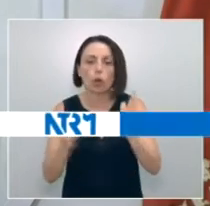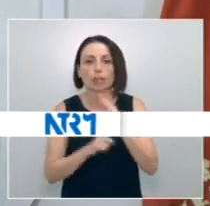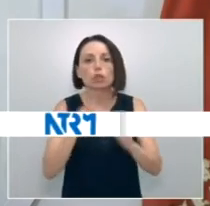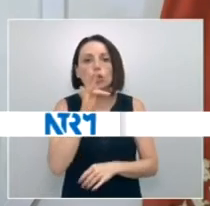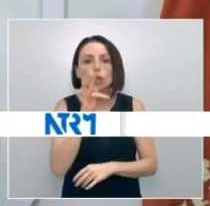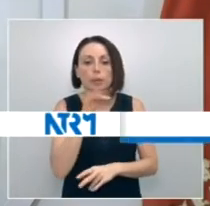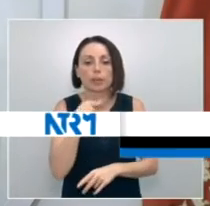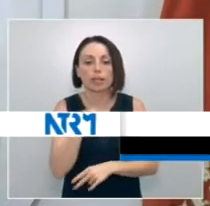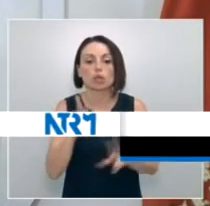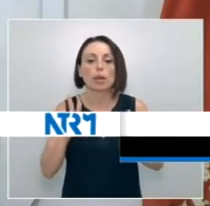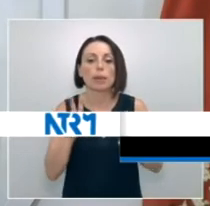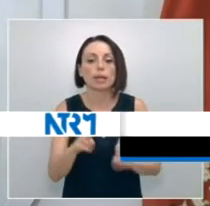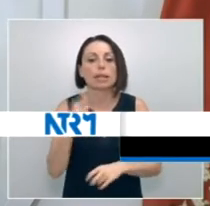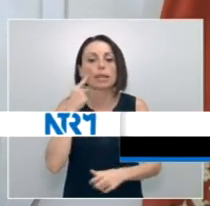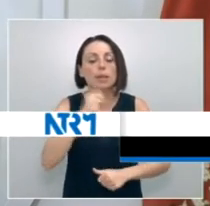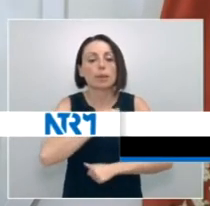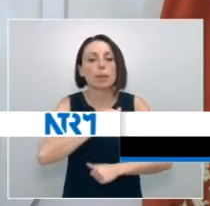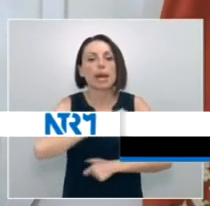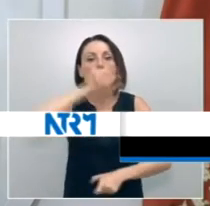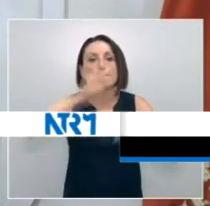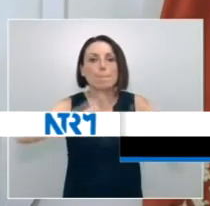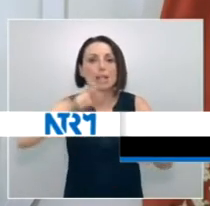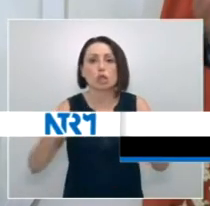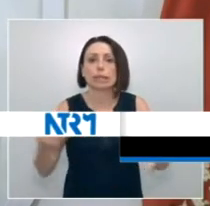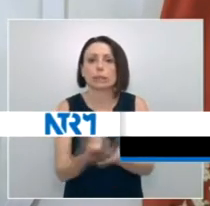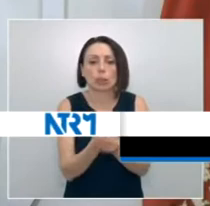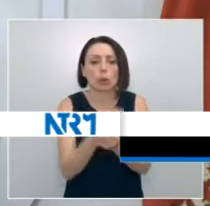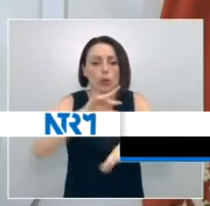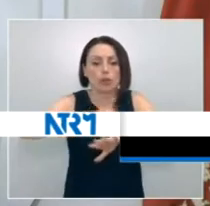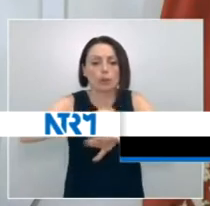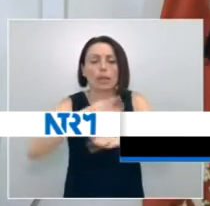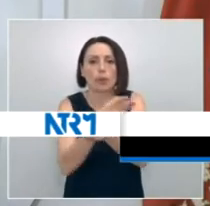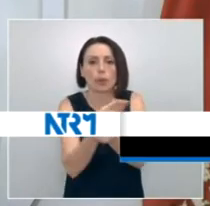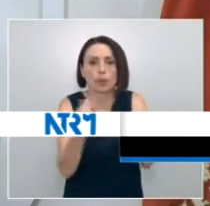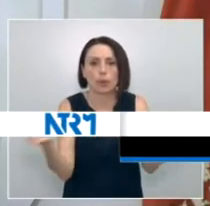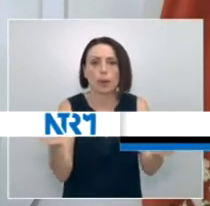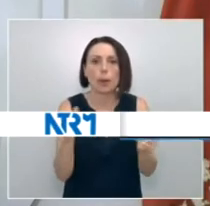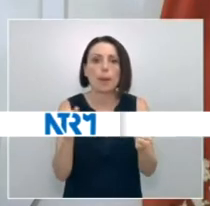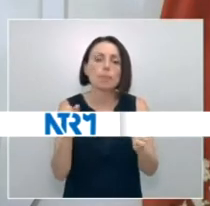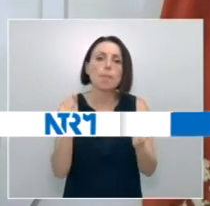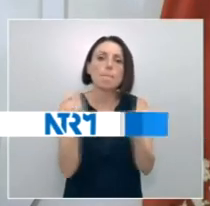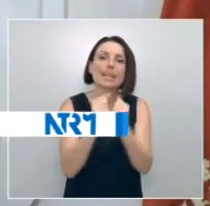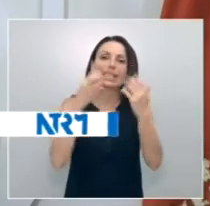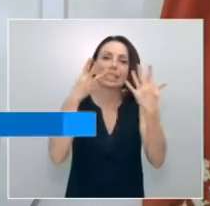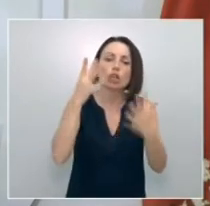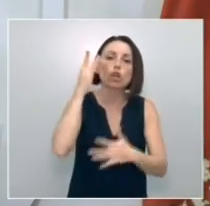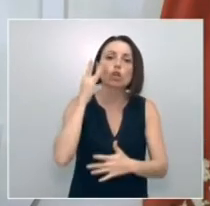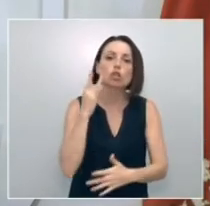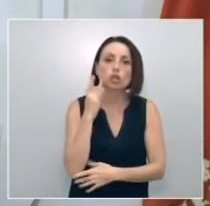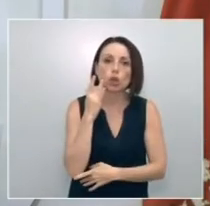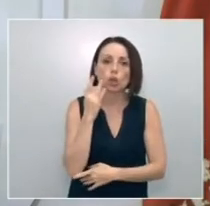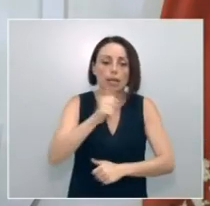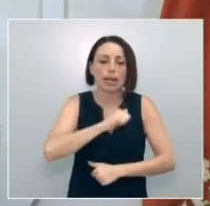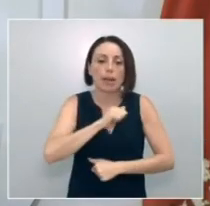hay que esperar a que la última persona se cure, entonces hay que esperar dos ciclos enteros, como 28 días, para que un brote se considere